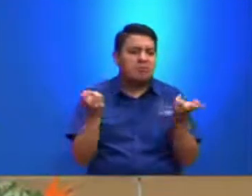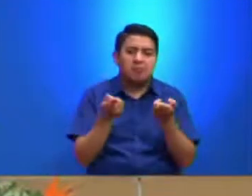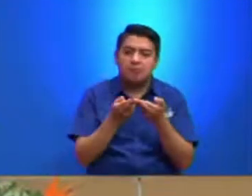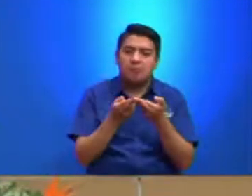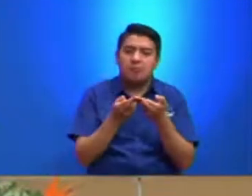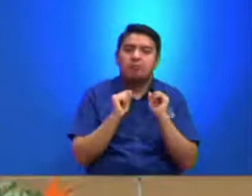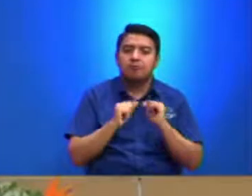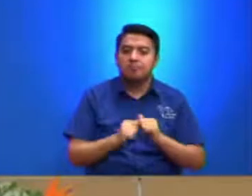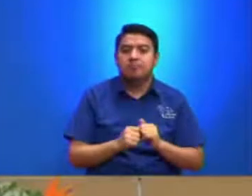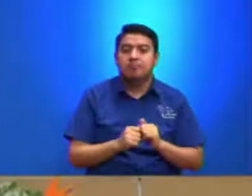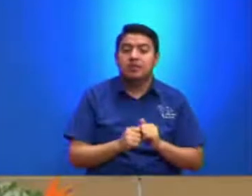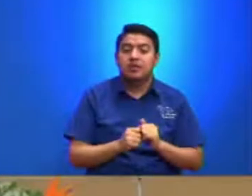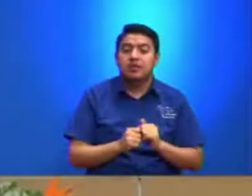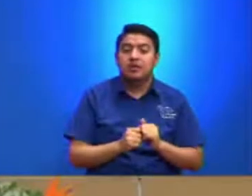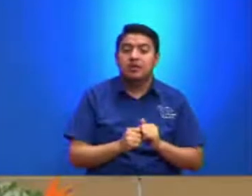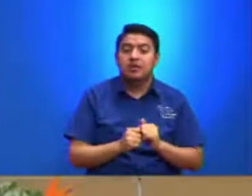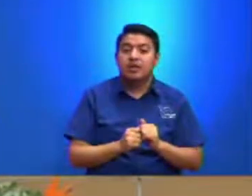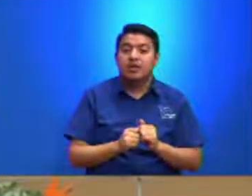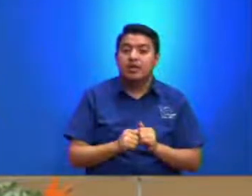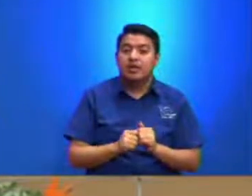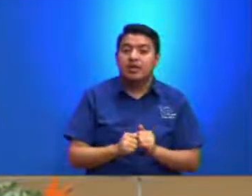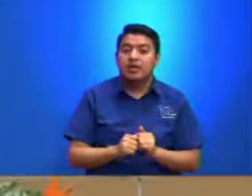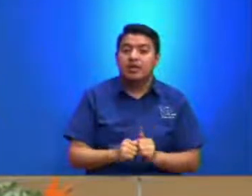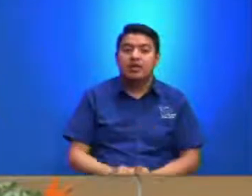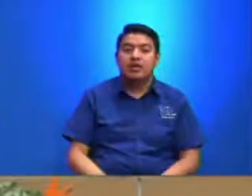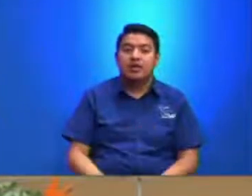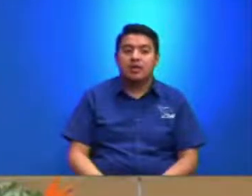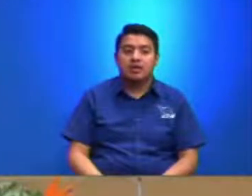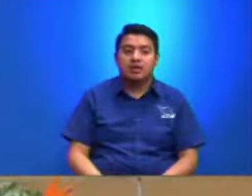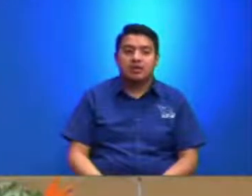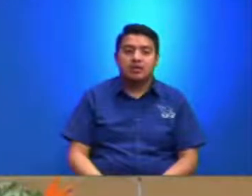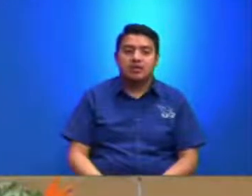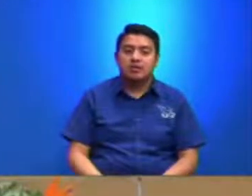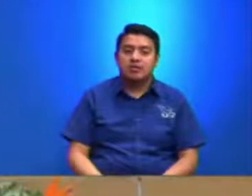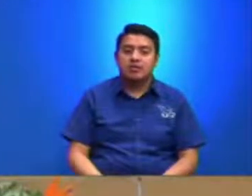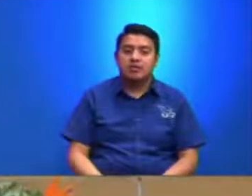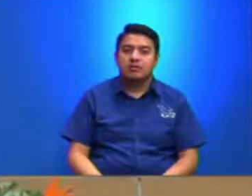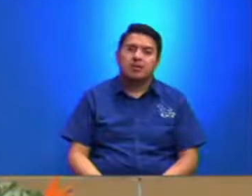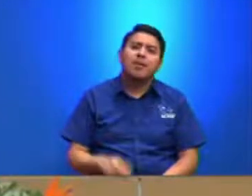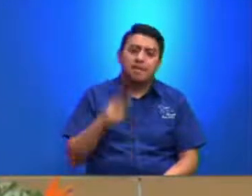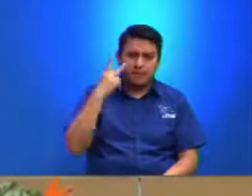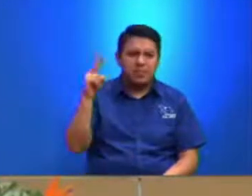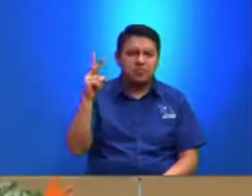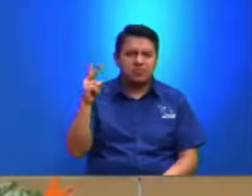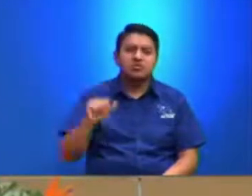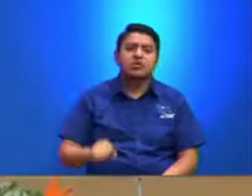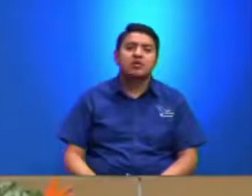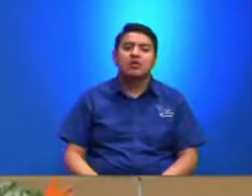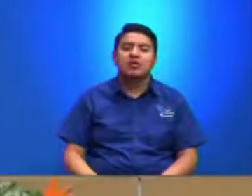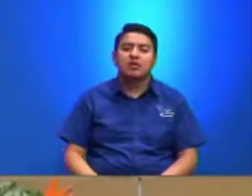Entonces, ellos son los que destruyen la Tierra, van a ser destruidos. Eso no lo digo yo, ni soy